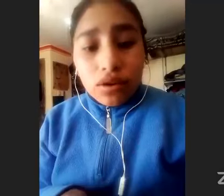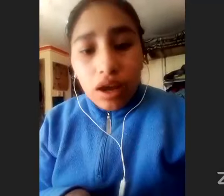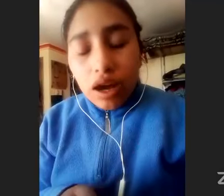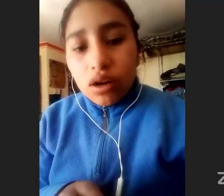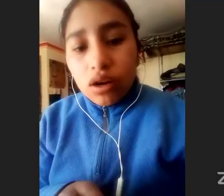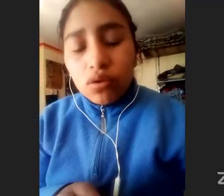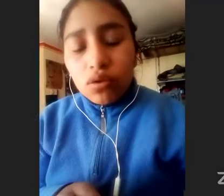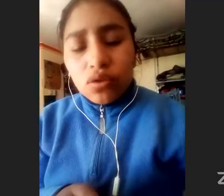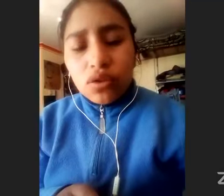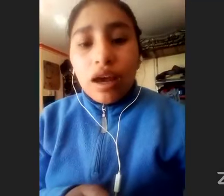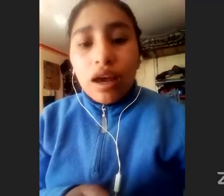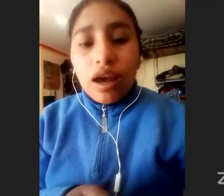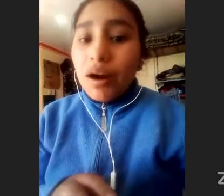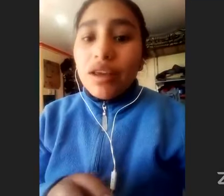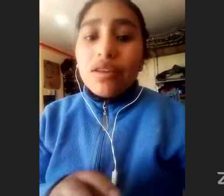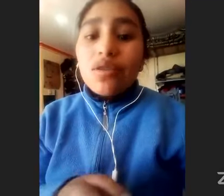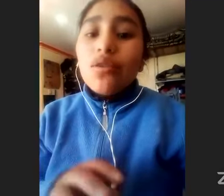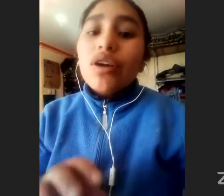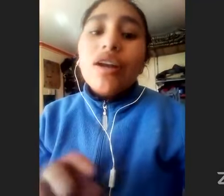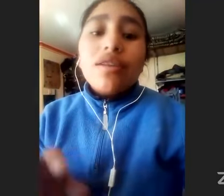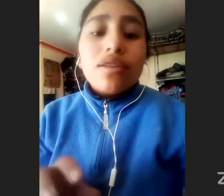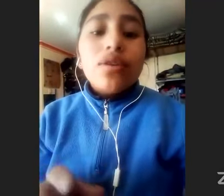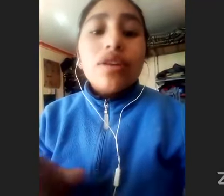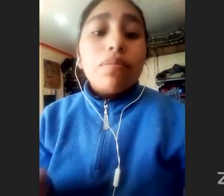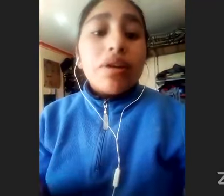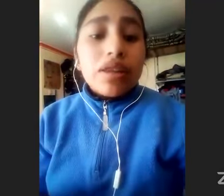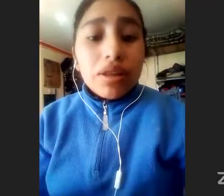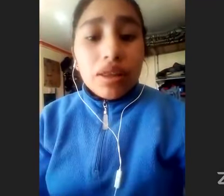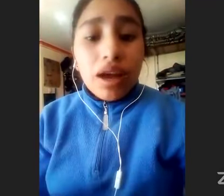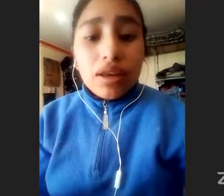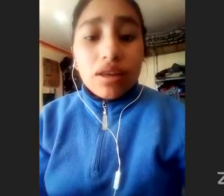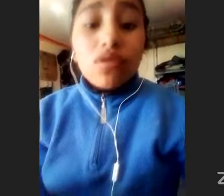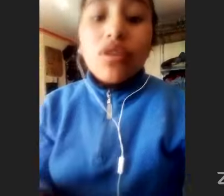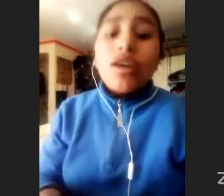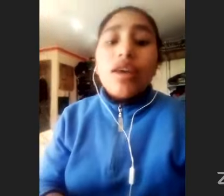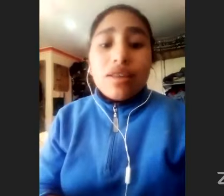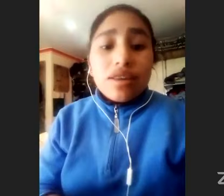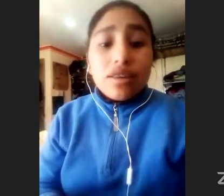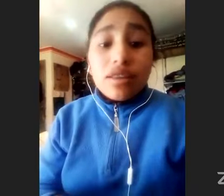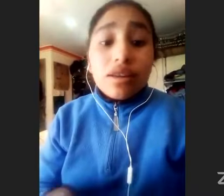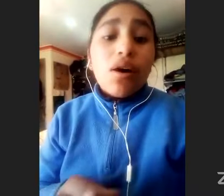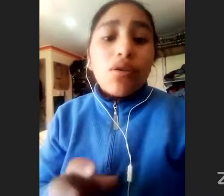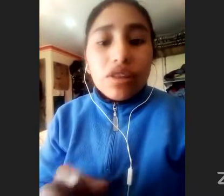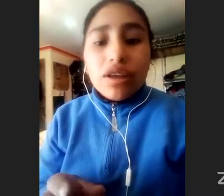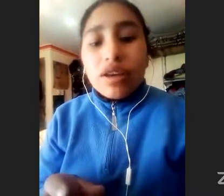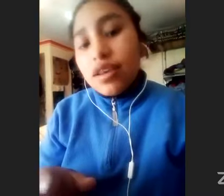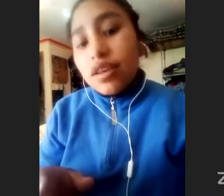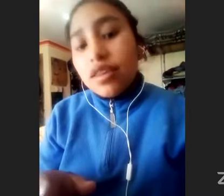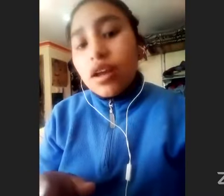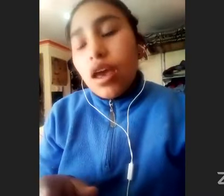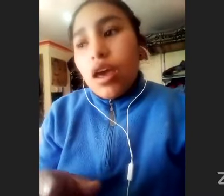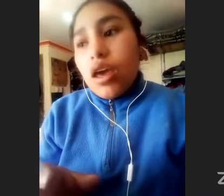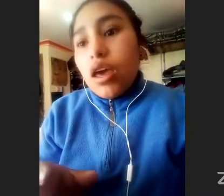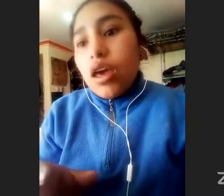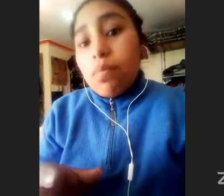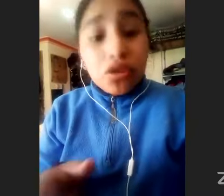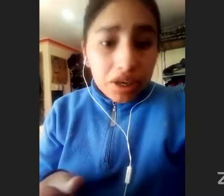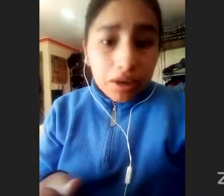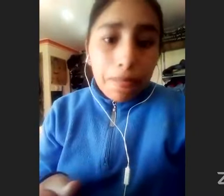organización aglutina a varias organizaciones departamentales donde exista trabajo infantil es decir